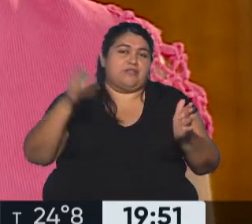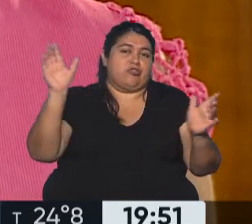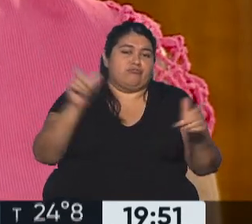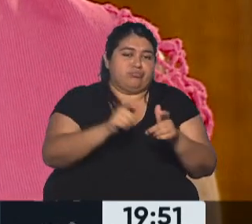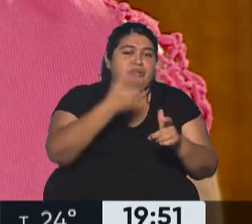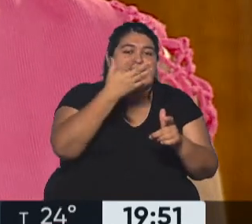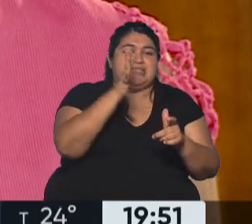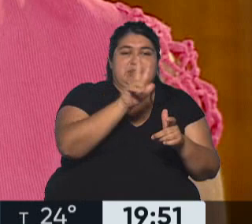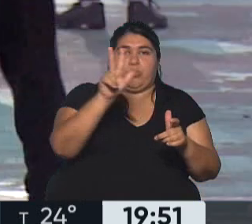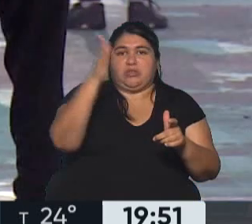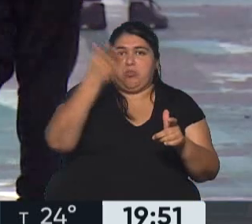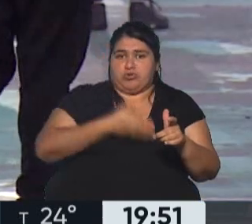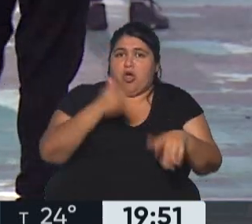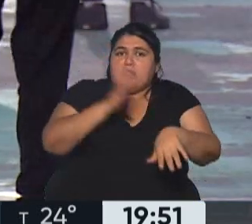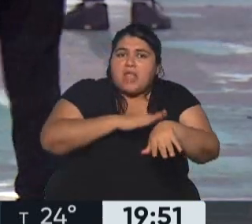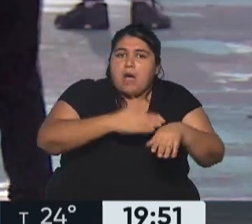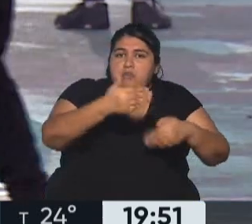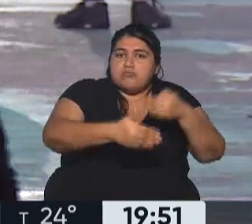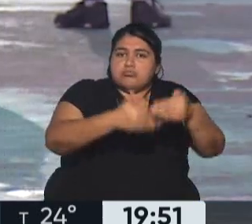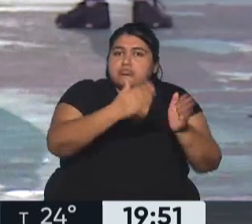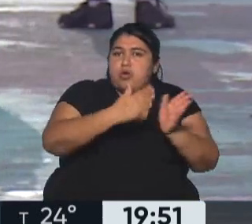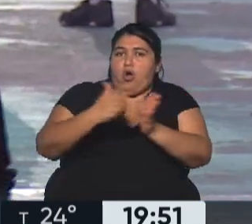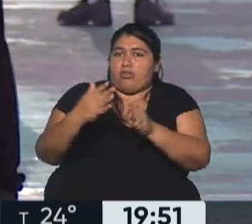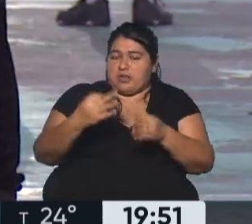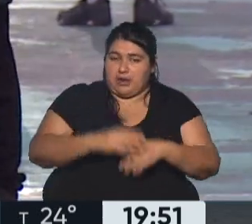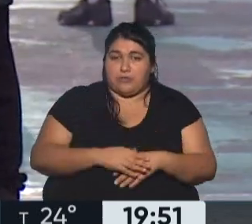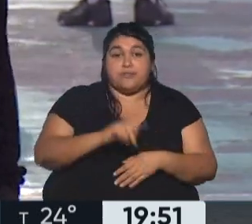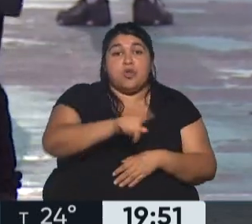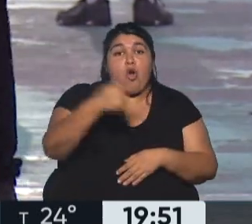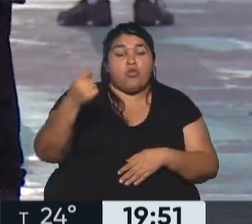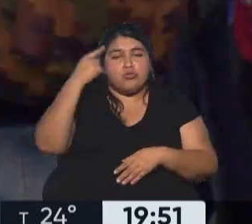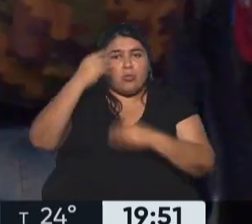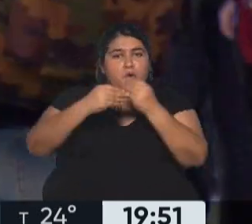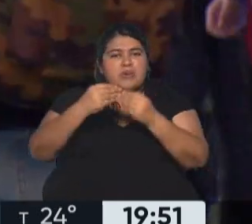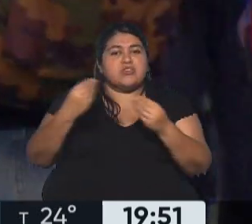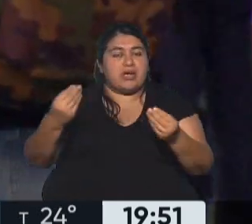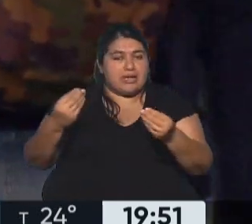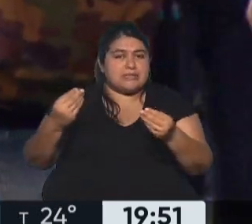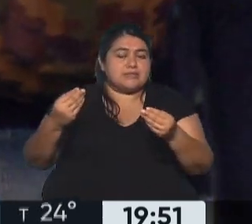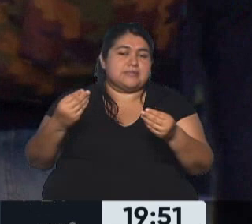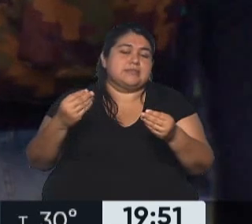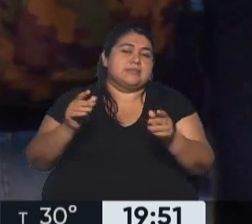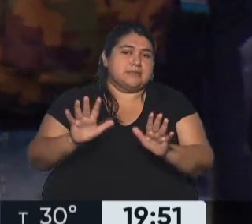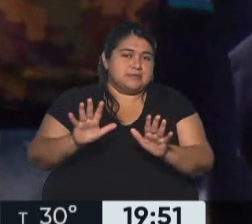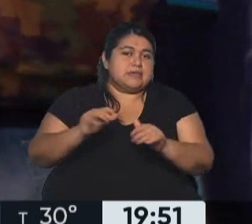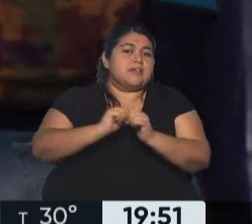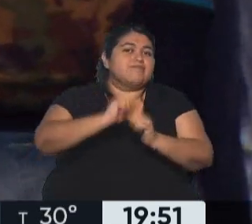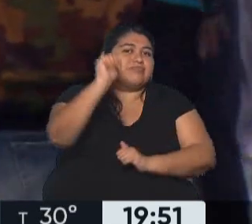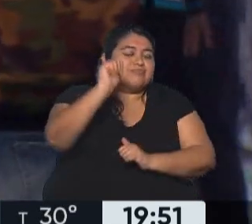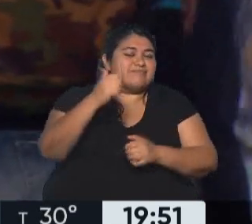recorrido en tiempo. Y la otra preocupación es de cuántos los llegan en forma, por así decirlo,